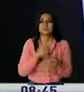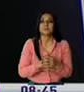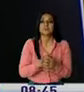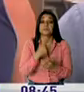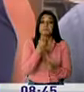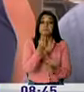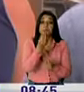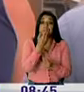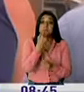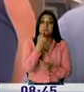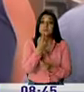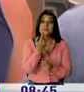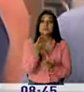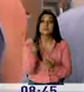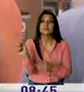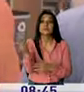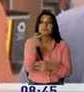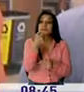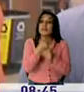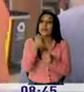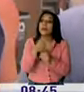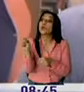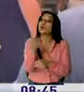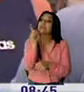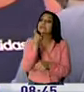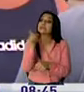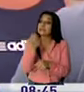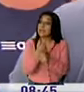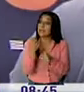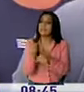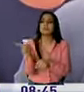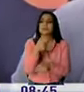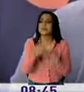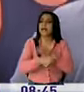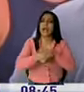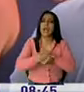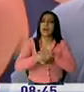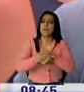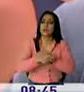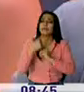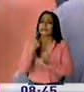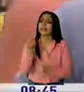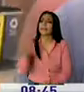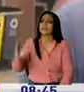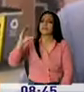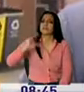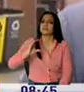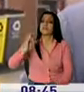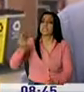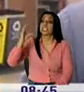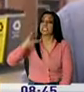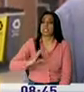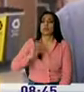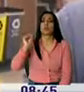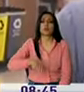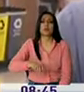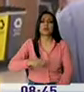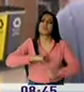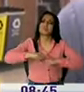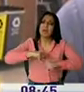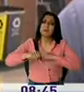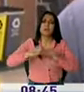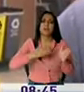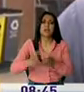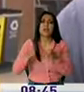sea, que querían trabajadores para Galápagos. Y comenzaron, teníamos que dar una cierta cantidad de dinero para poder ir, para organizar los